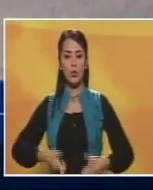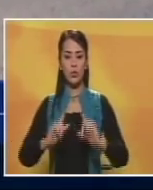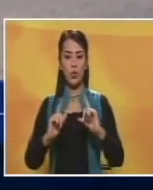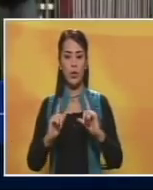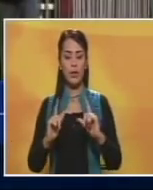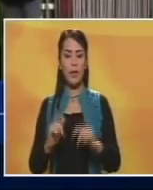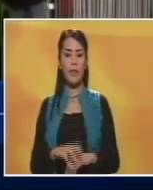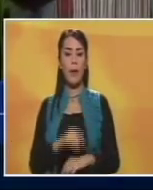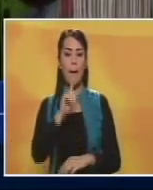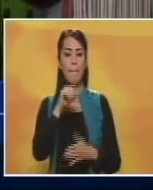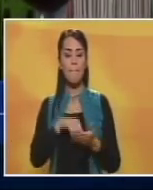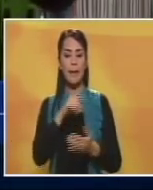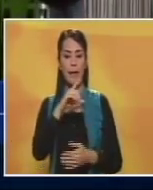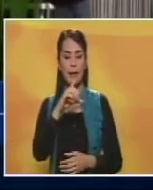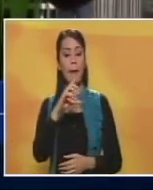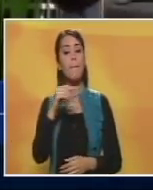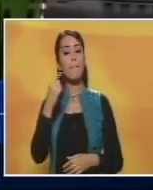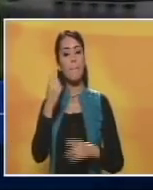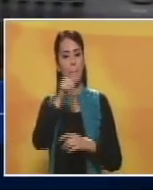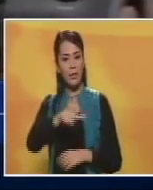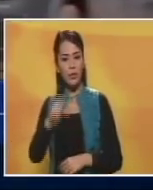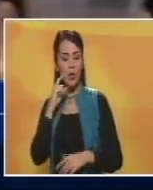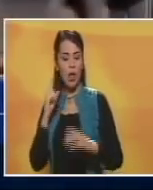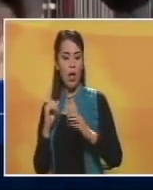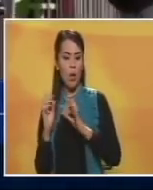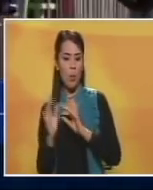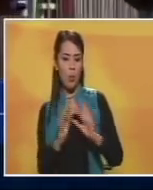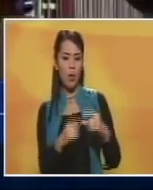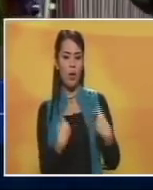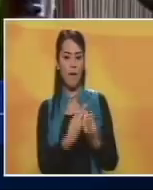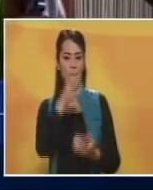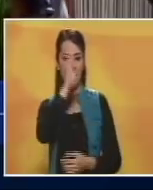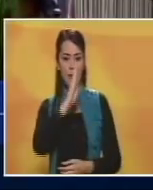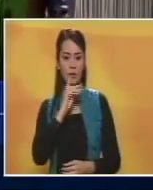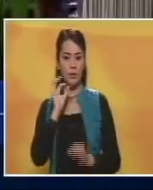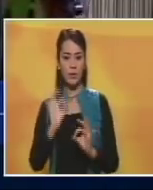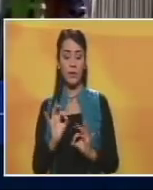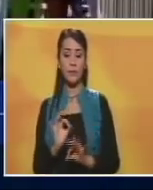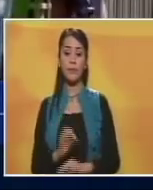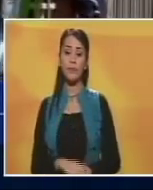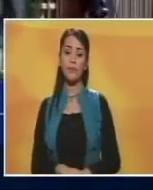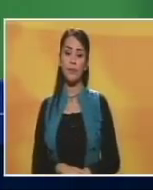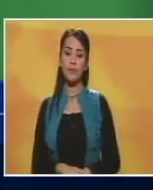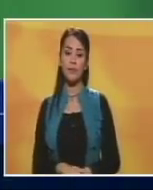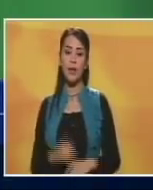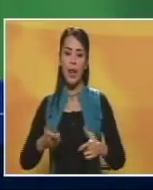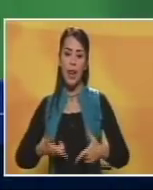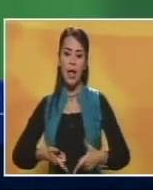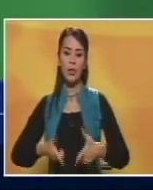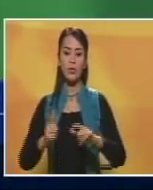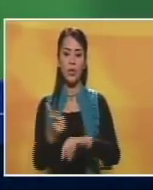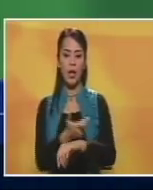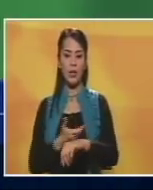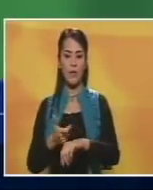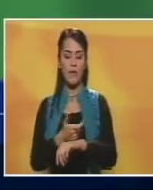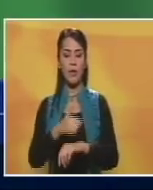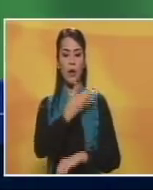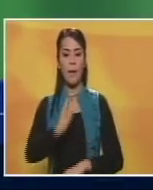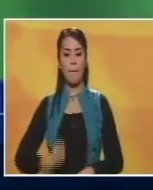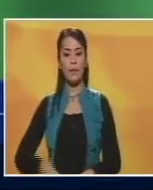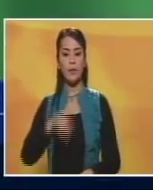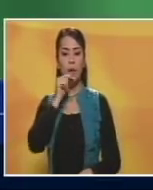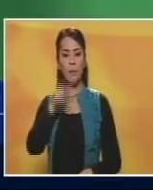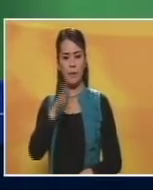entran alrededor de 1.000 venezolanos desde Venezuela hacia Brasil. Esto después de que las autoridades del gobierno del presidente